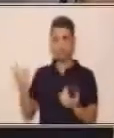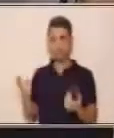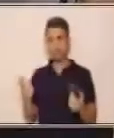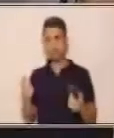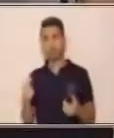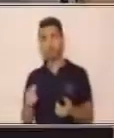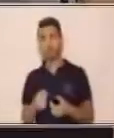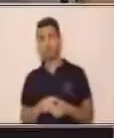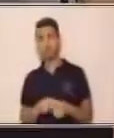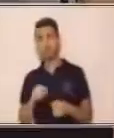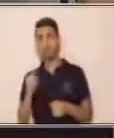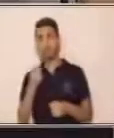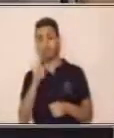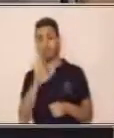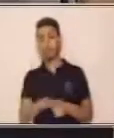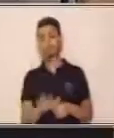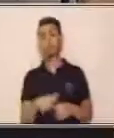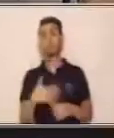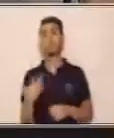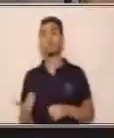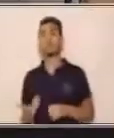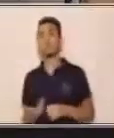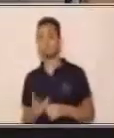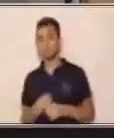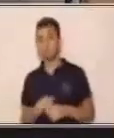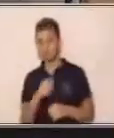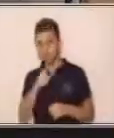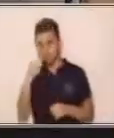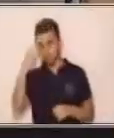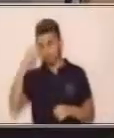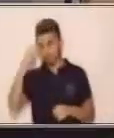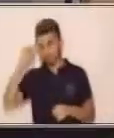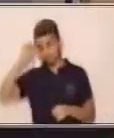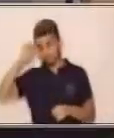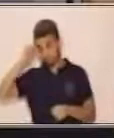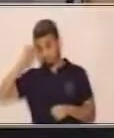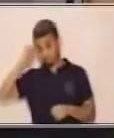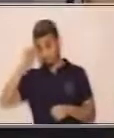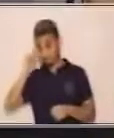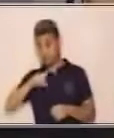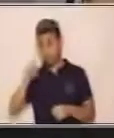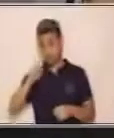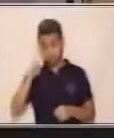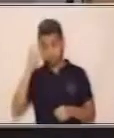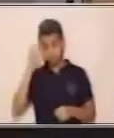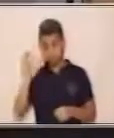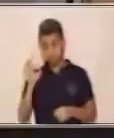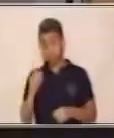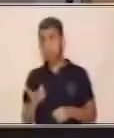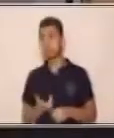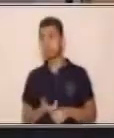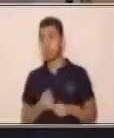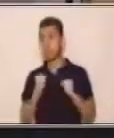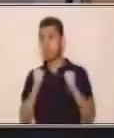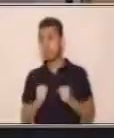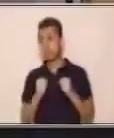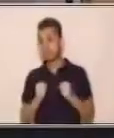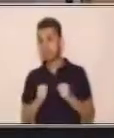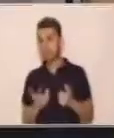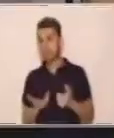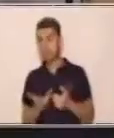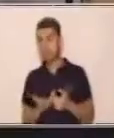especiales como el primer paso. Estos los tenemos que tener presentes, si no los tenemos presentes, se nos va a hacer muy